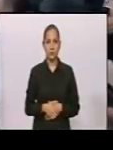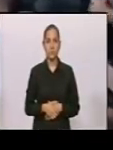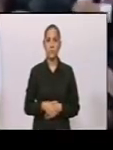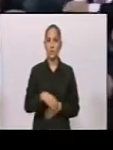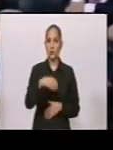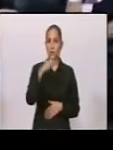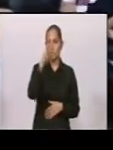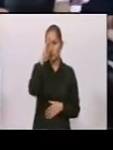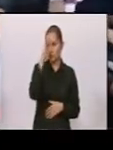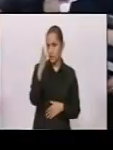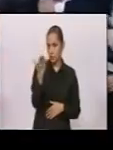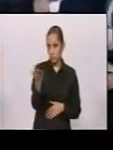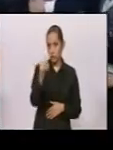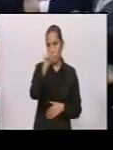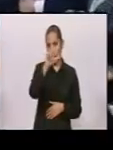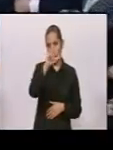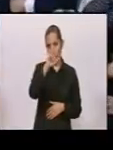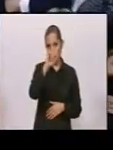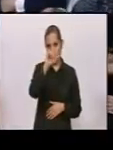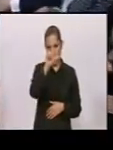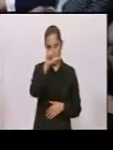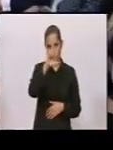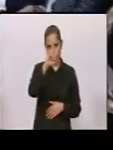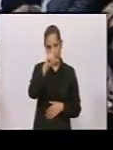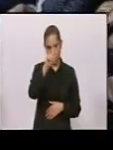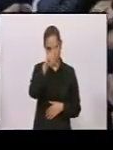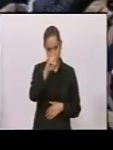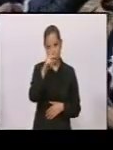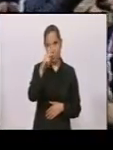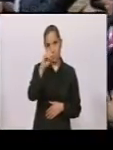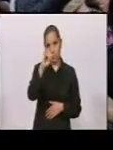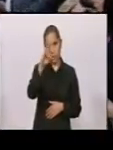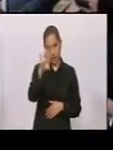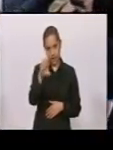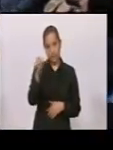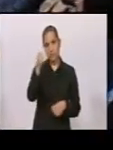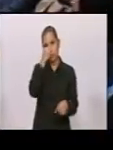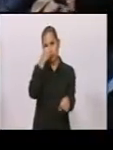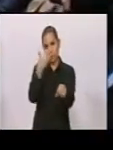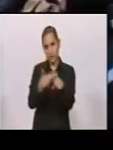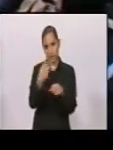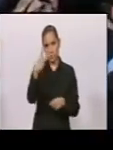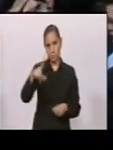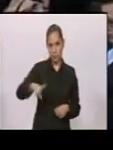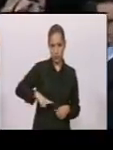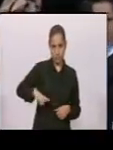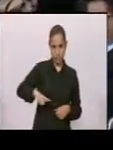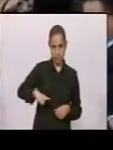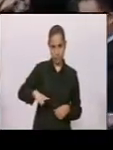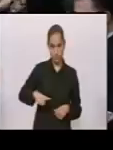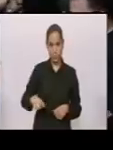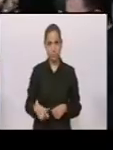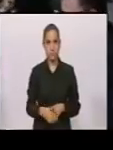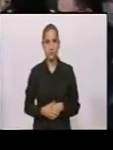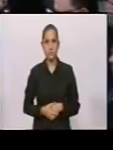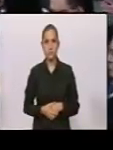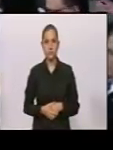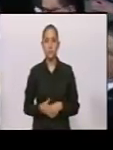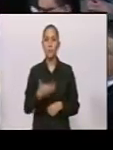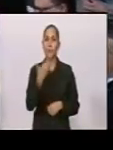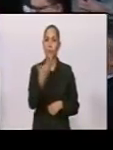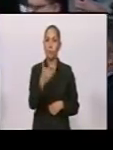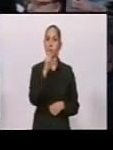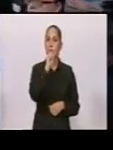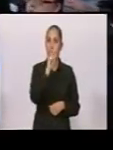Don Alejandro Poaré Romero, secretario de Gobernación. Y a